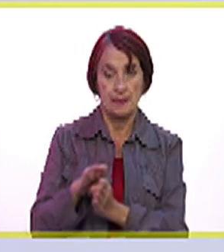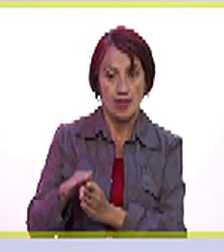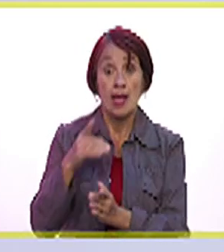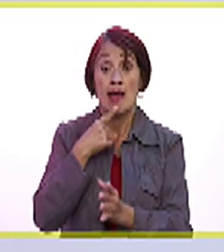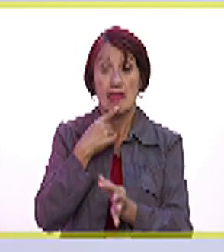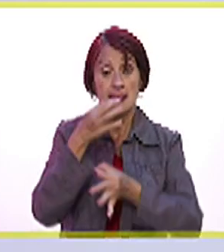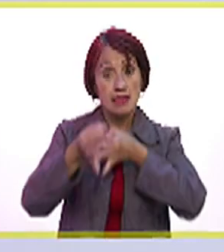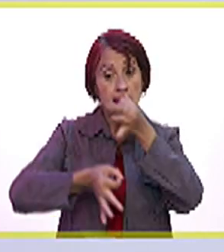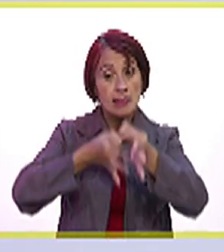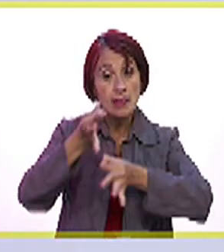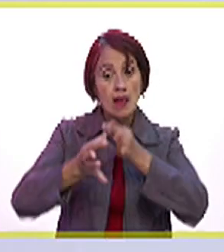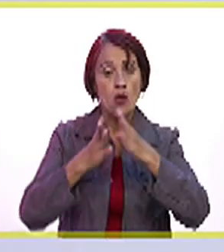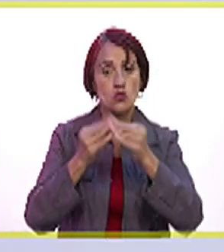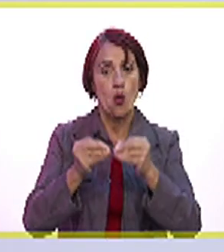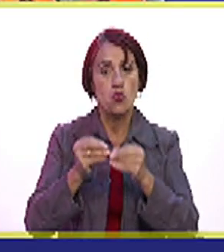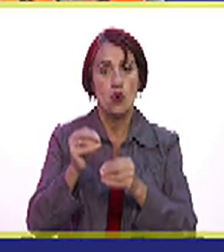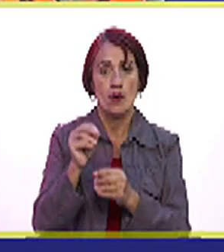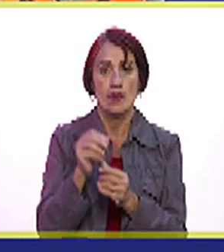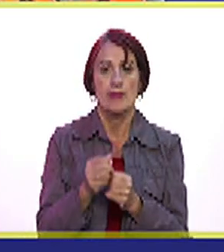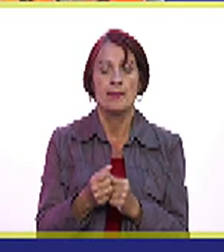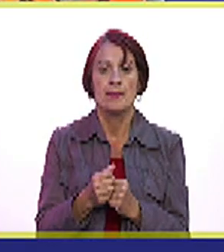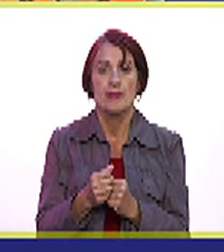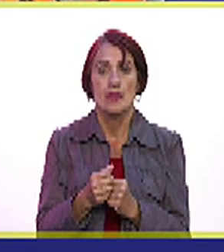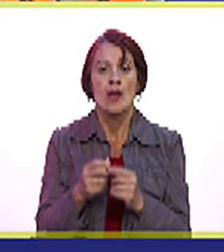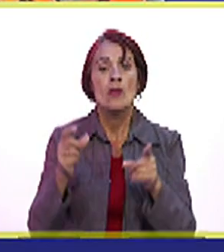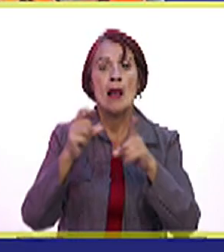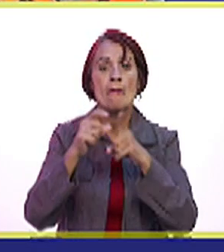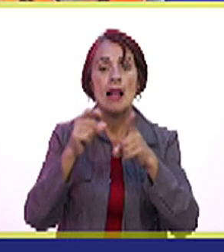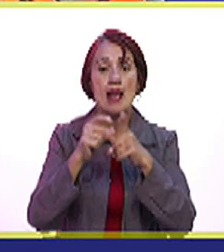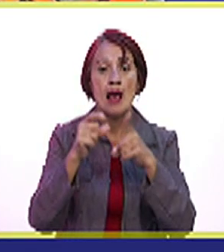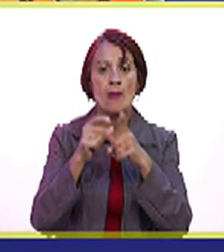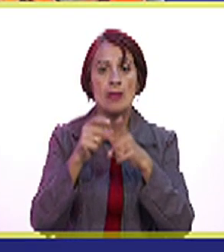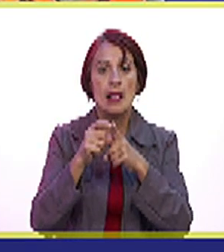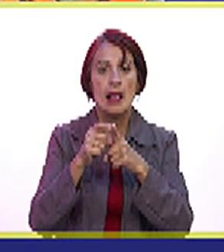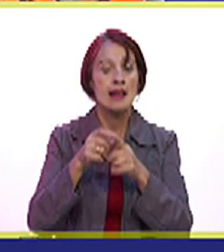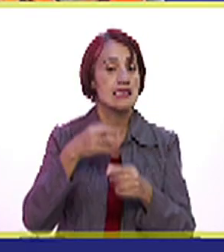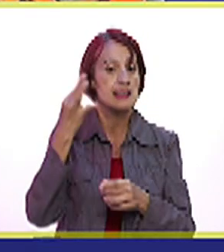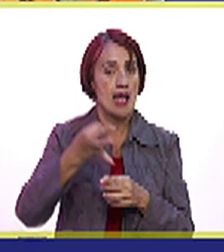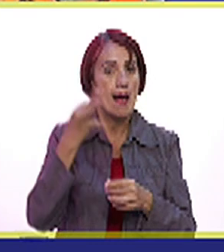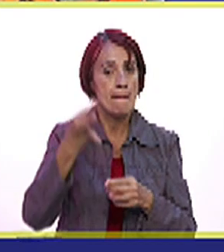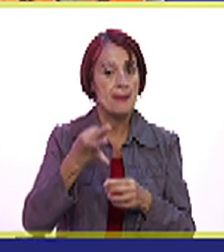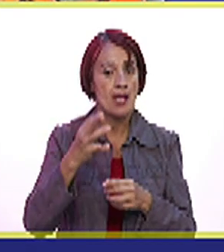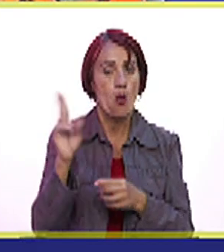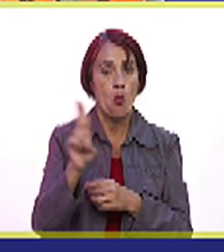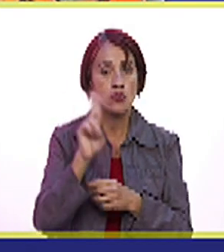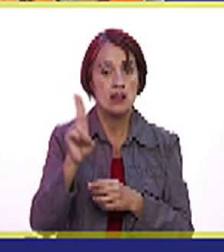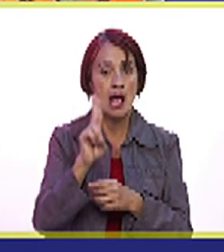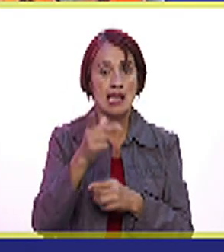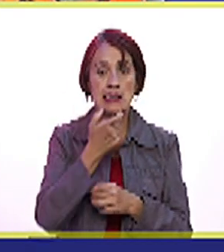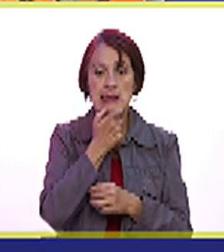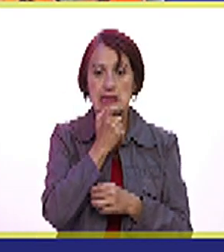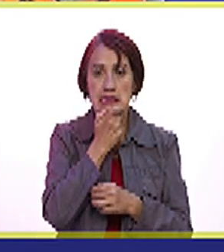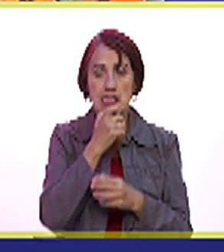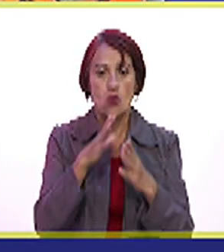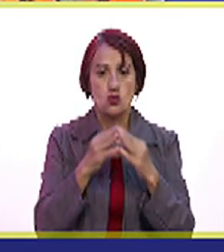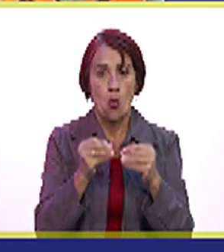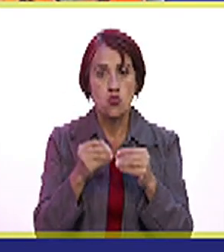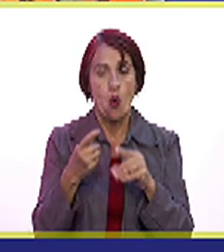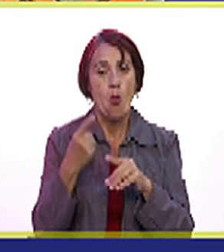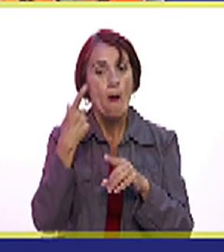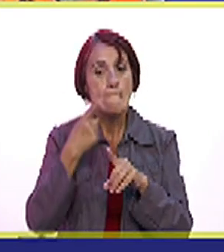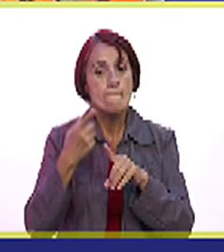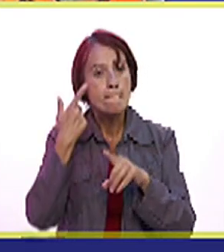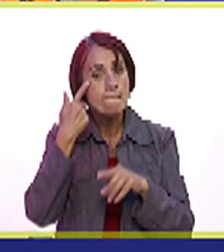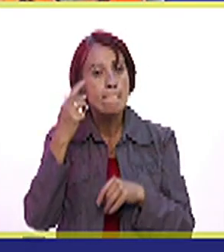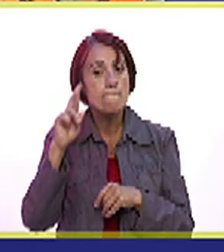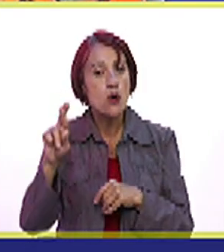dicho, it es un pronombre que siempre debemos de usar. En inglés siempre van pronombres, o sea, el